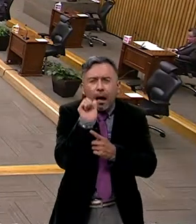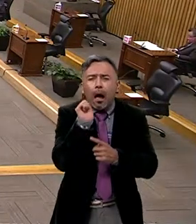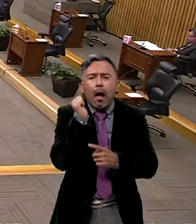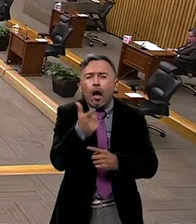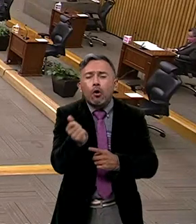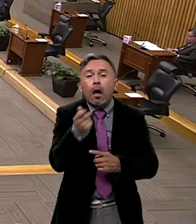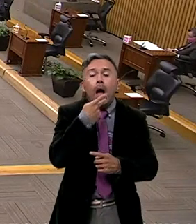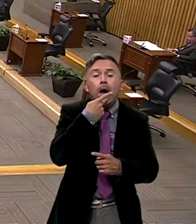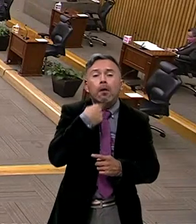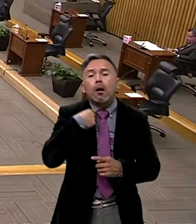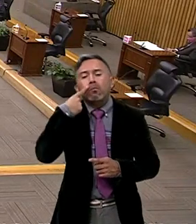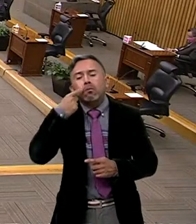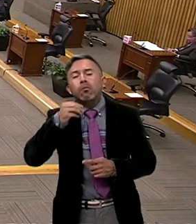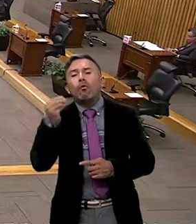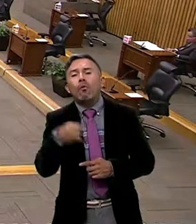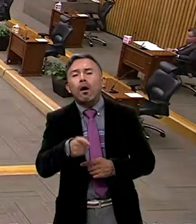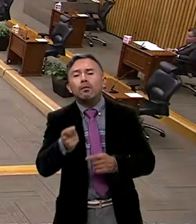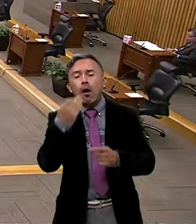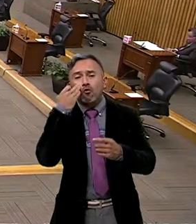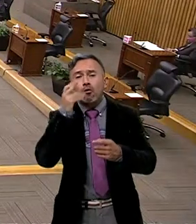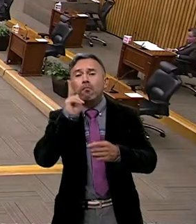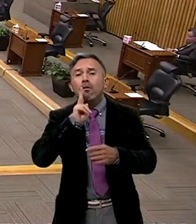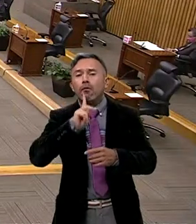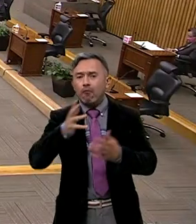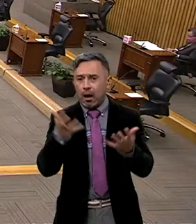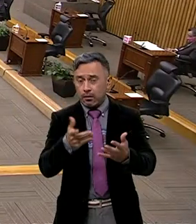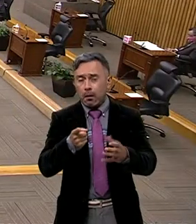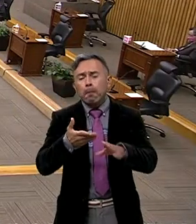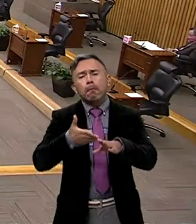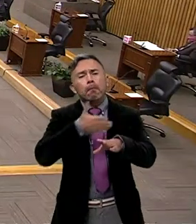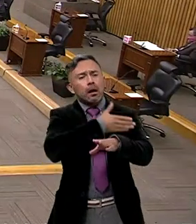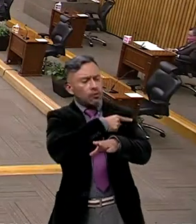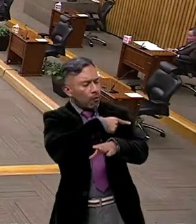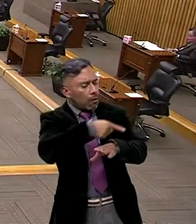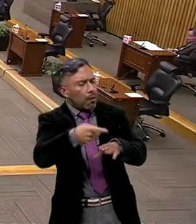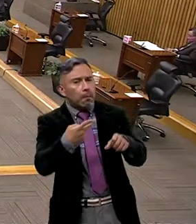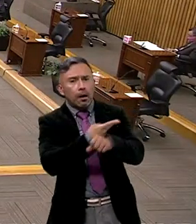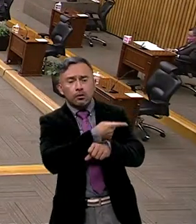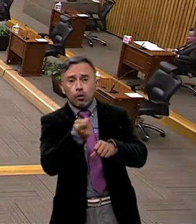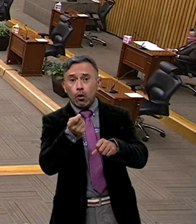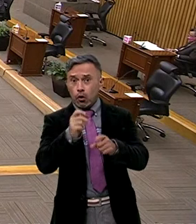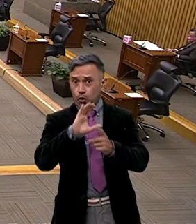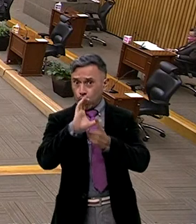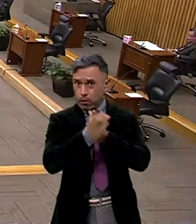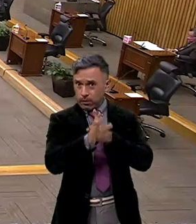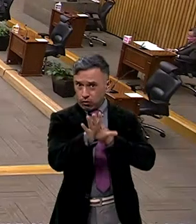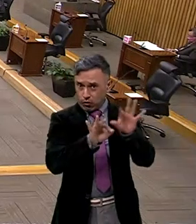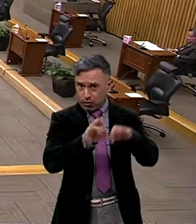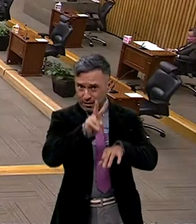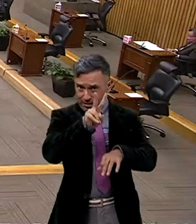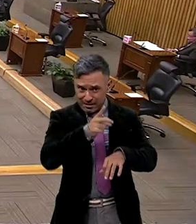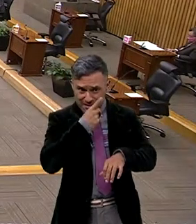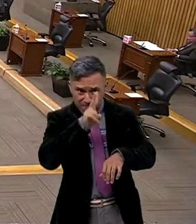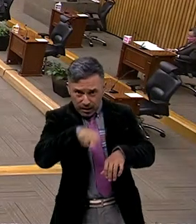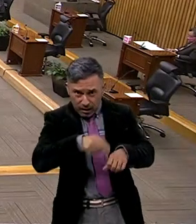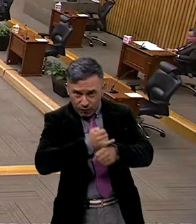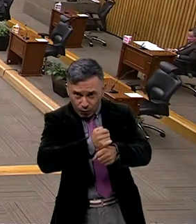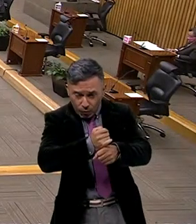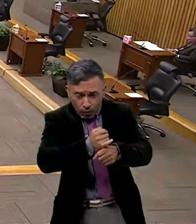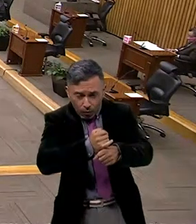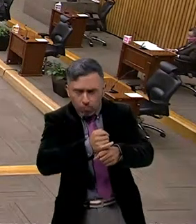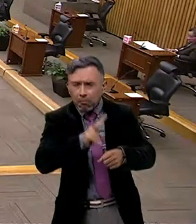y con los hechos revisen su pasado las condiciones de la verdad no sirven absolutamente para nada no han servido